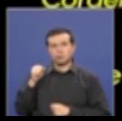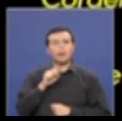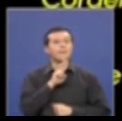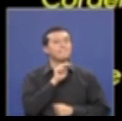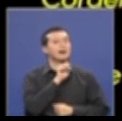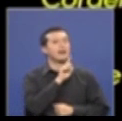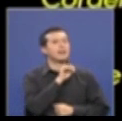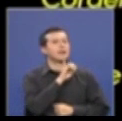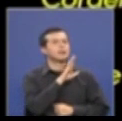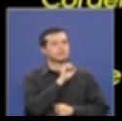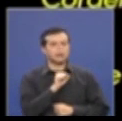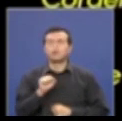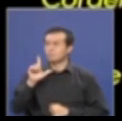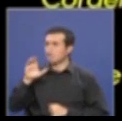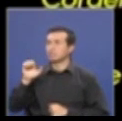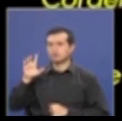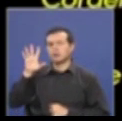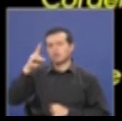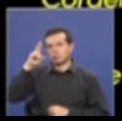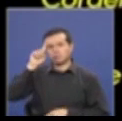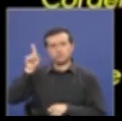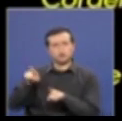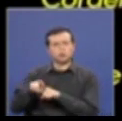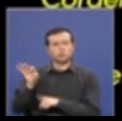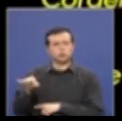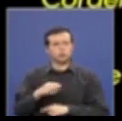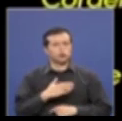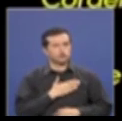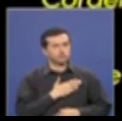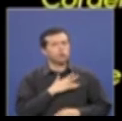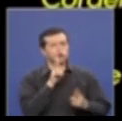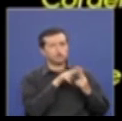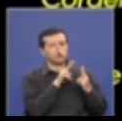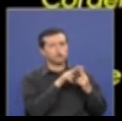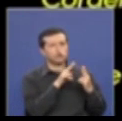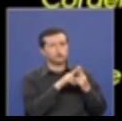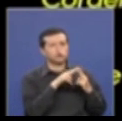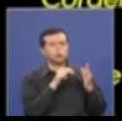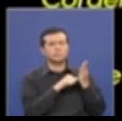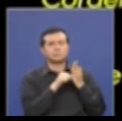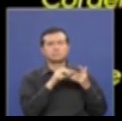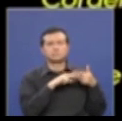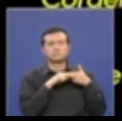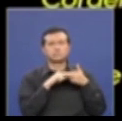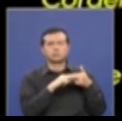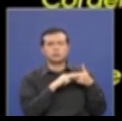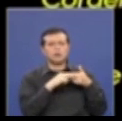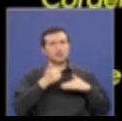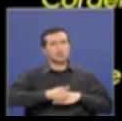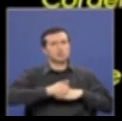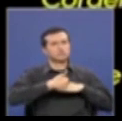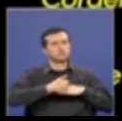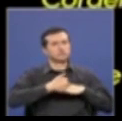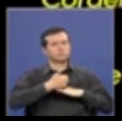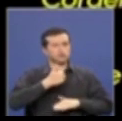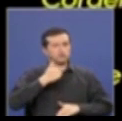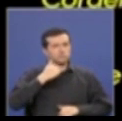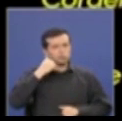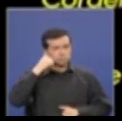Valencia. Valencia. Claro. Yo Valencia lo conozco. Fue el líder de la dictadura,